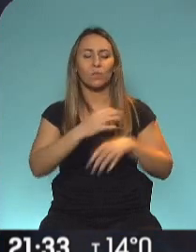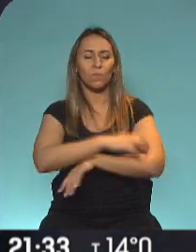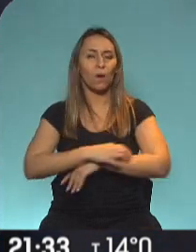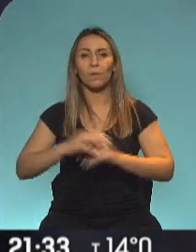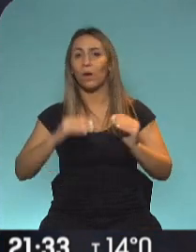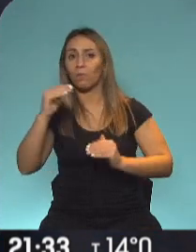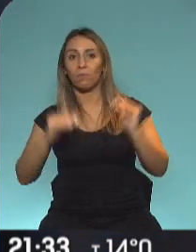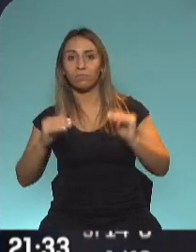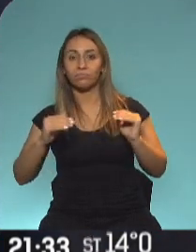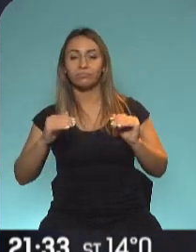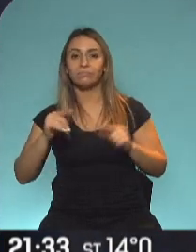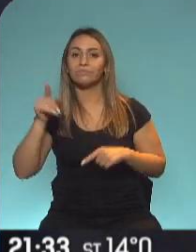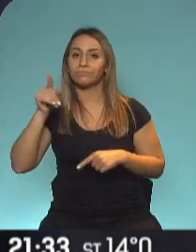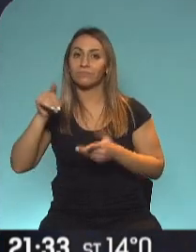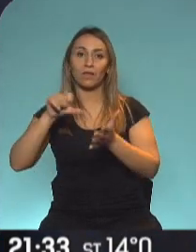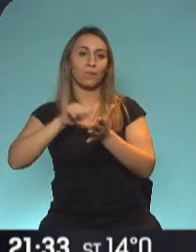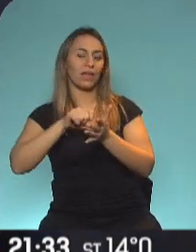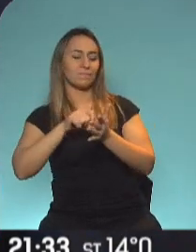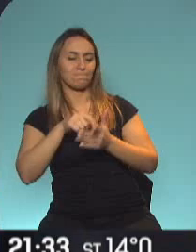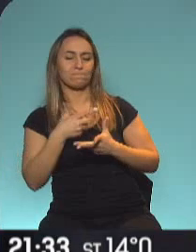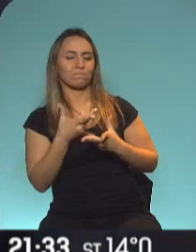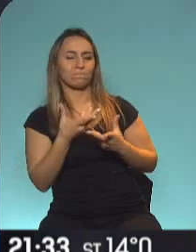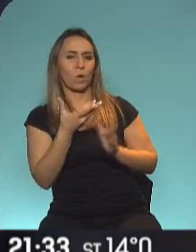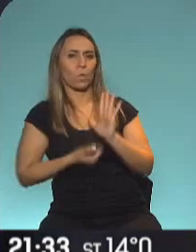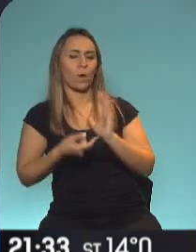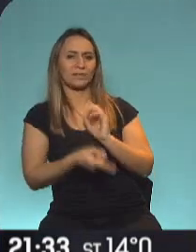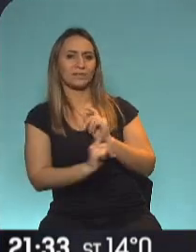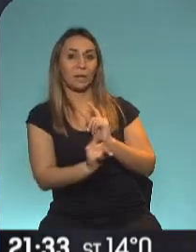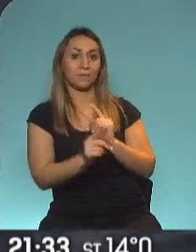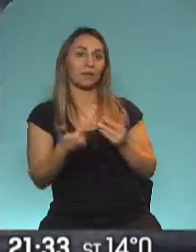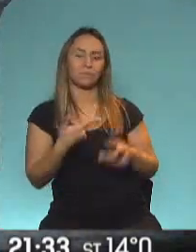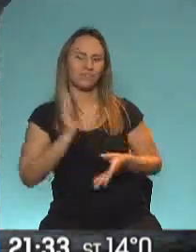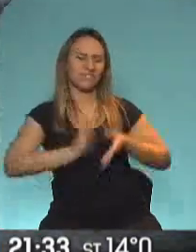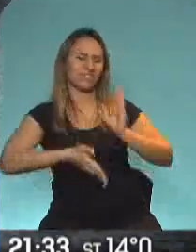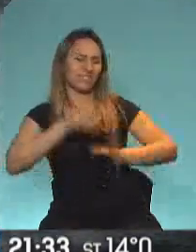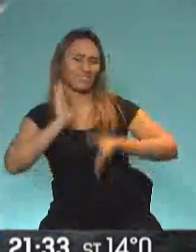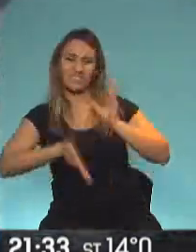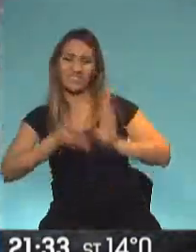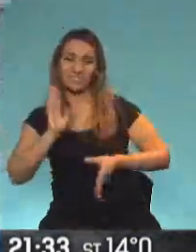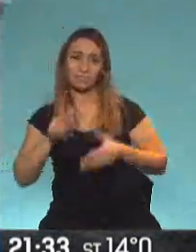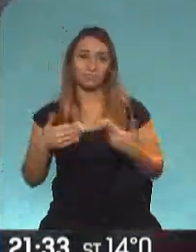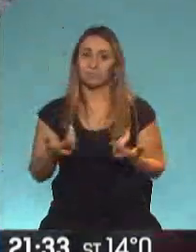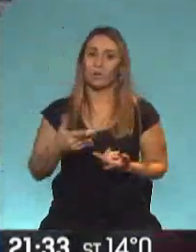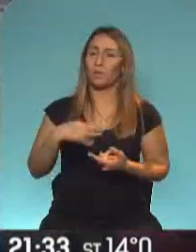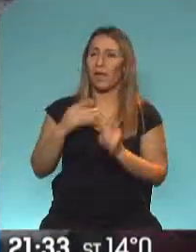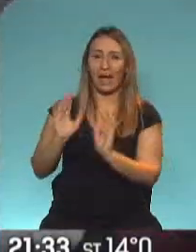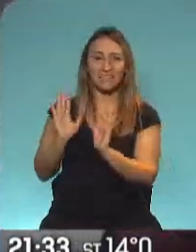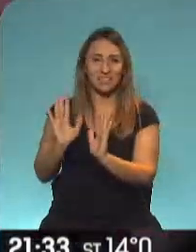son aceptadas y esto hace que su vida sea intolerable en los países de los cuales provienen.